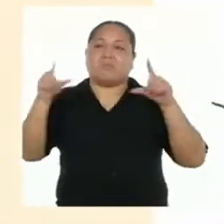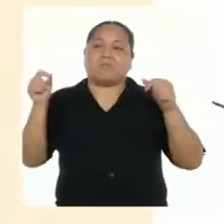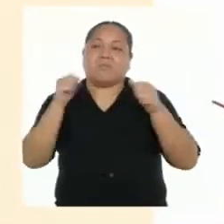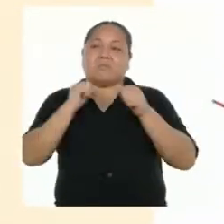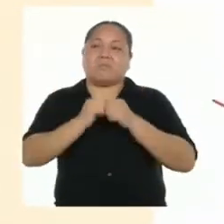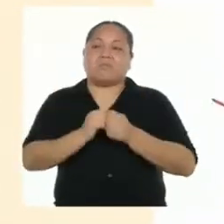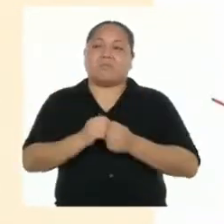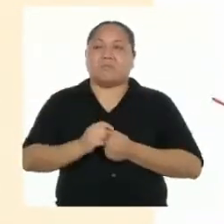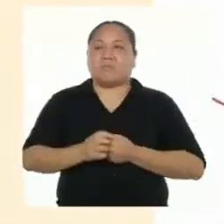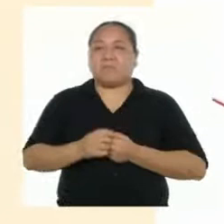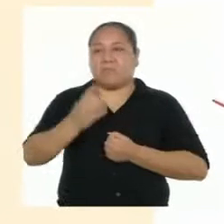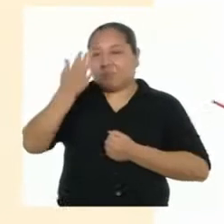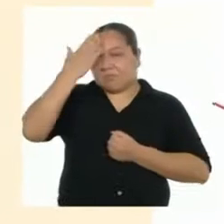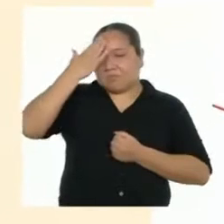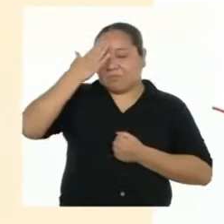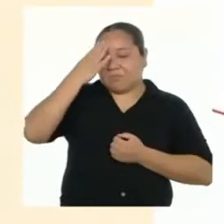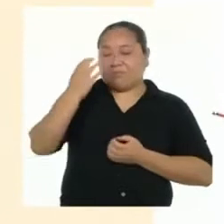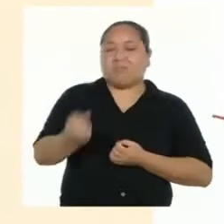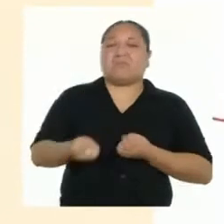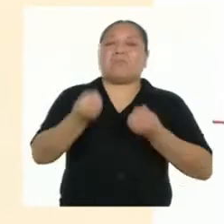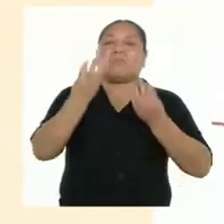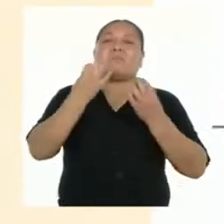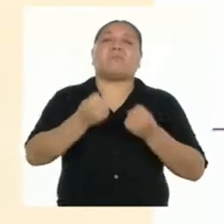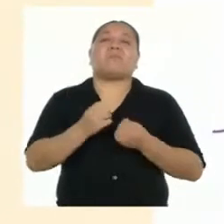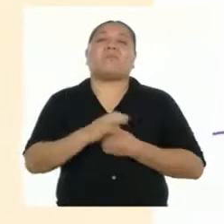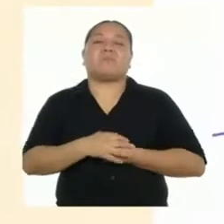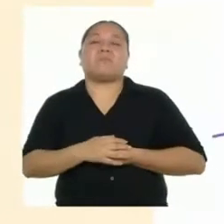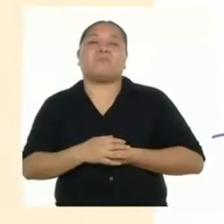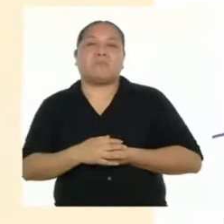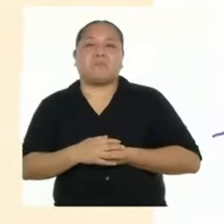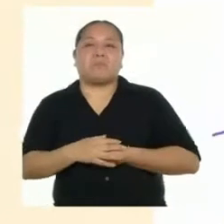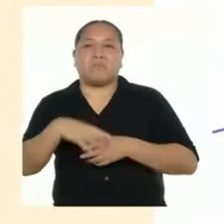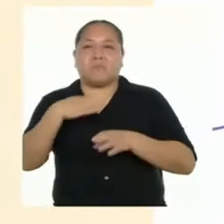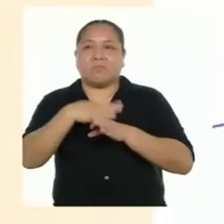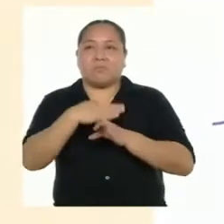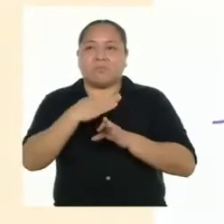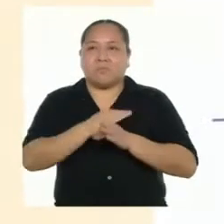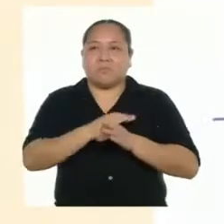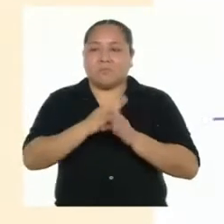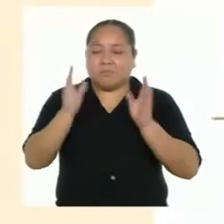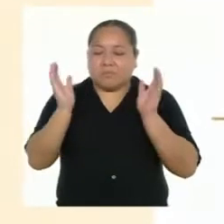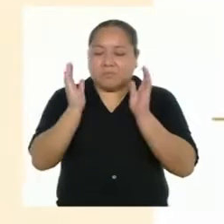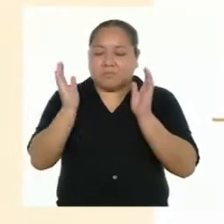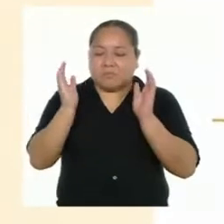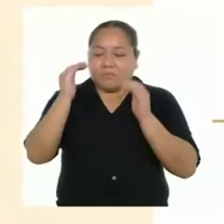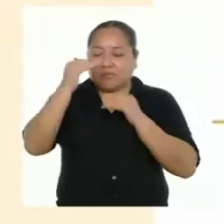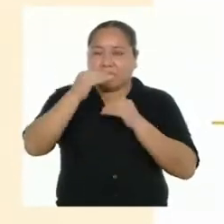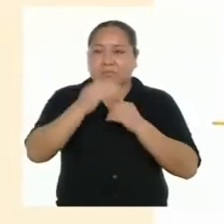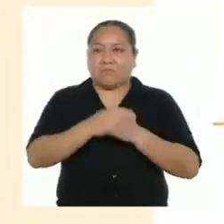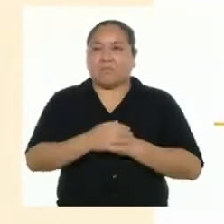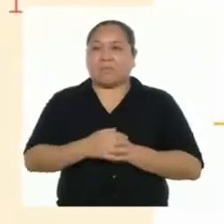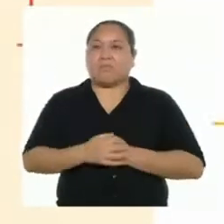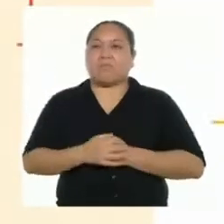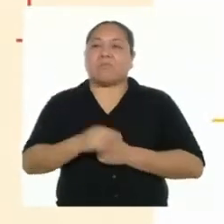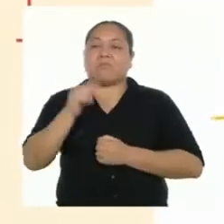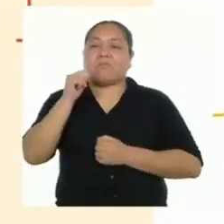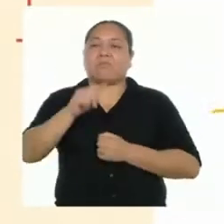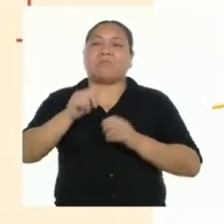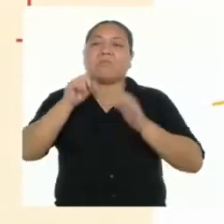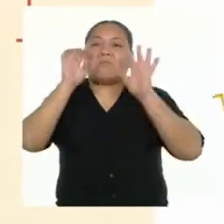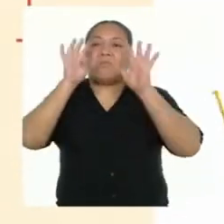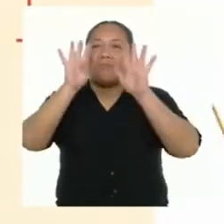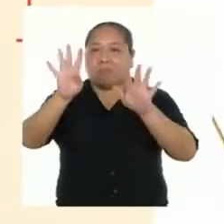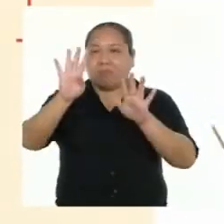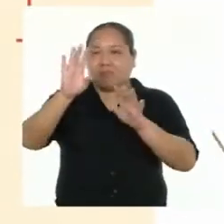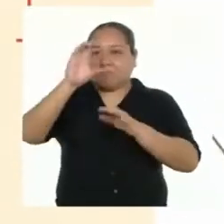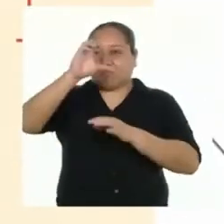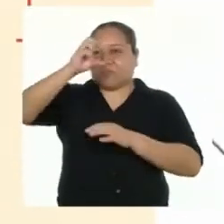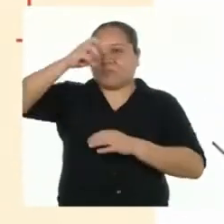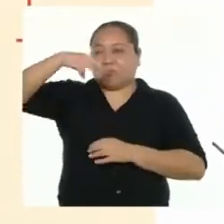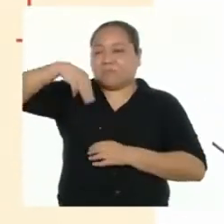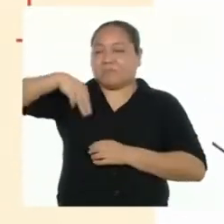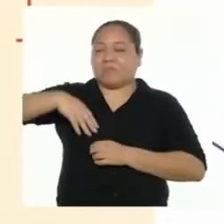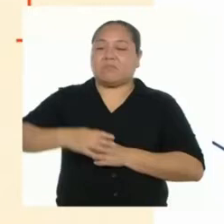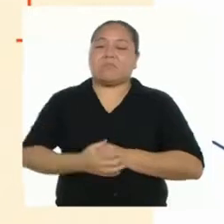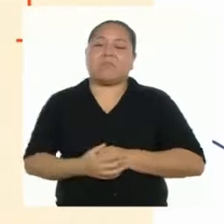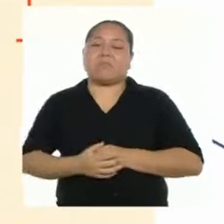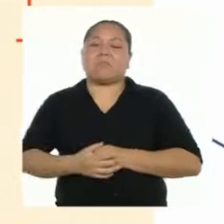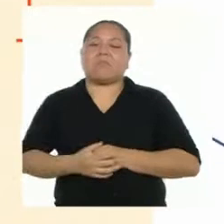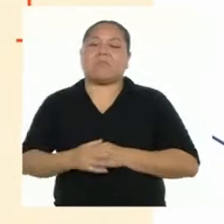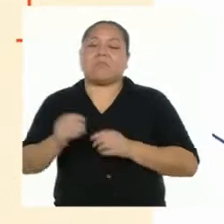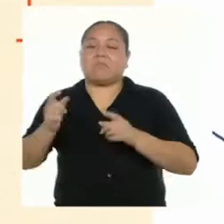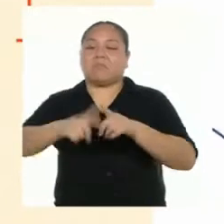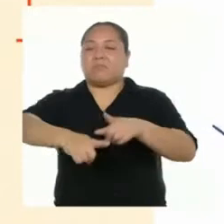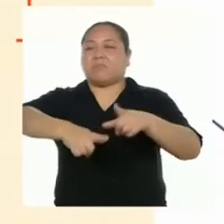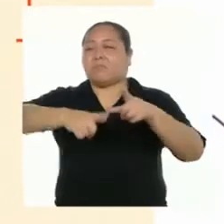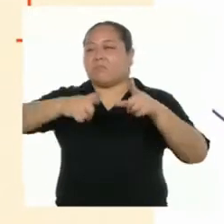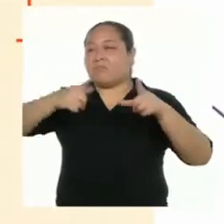medidas. ¿Sabes cuánto mide el lado más corto? Es la altura del cilindro, que son 9 centímetros. Y el lado